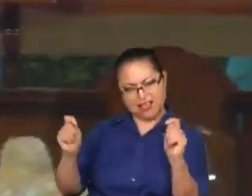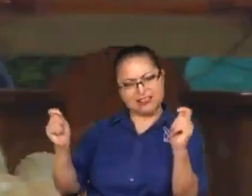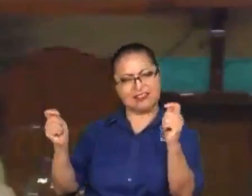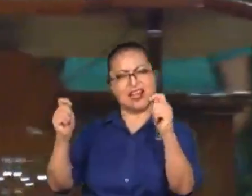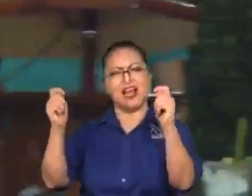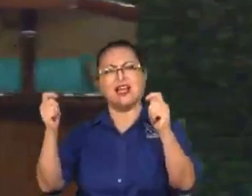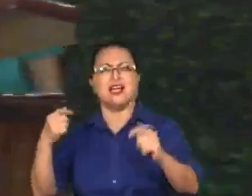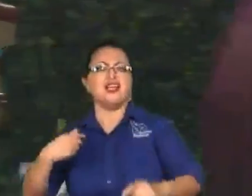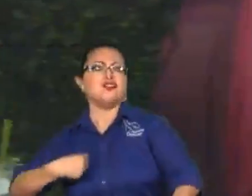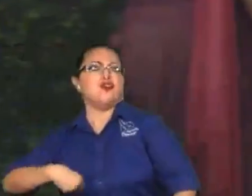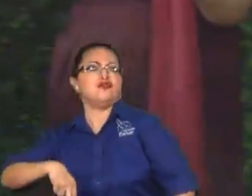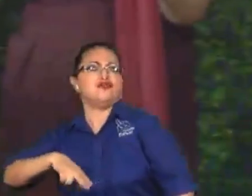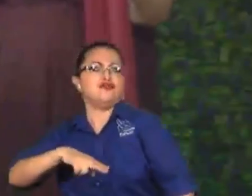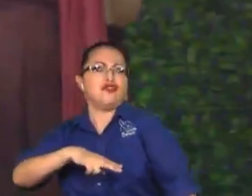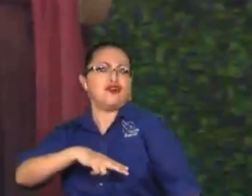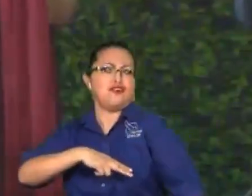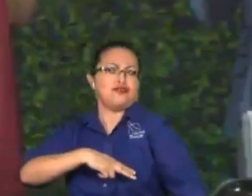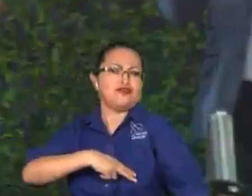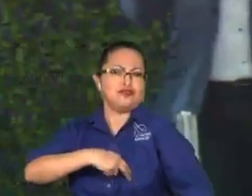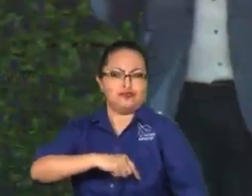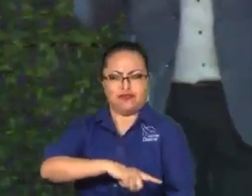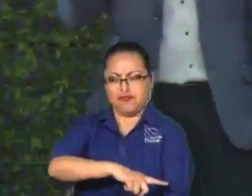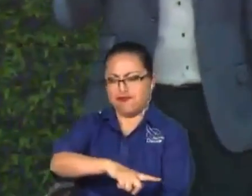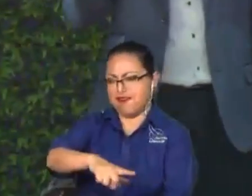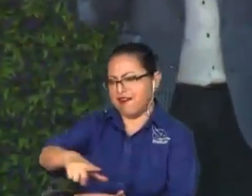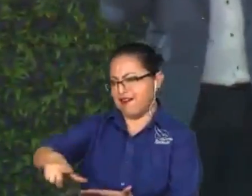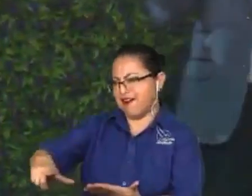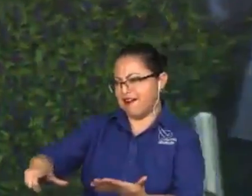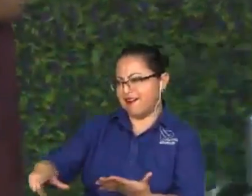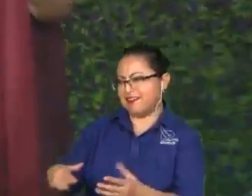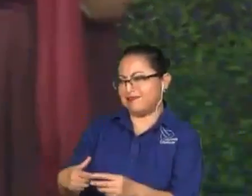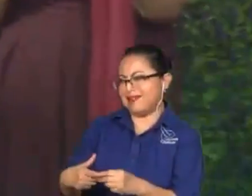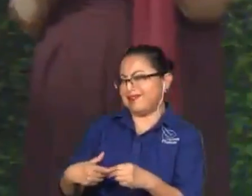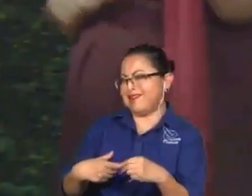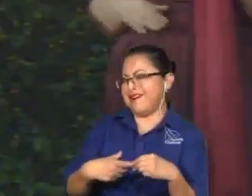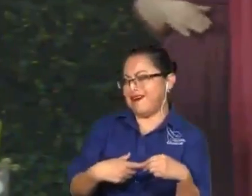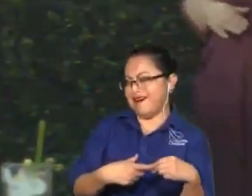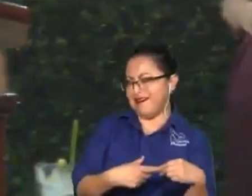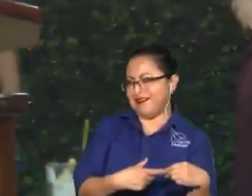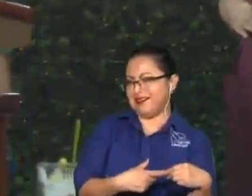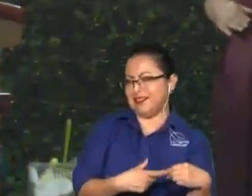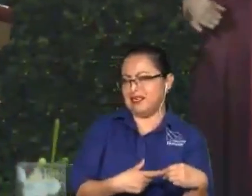Que somos campamento celestial.